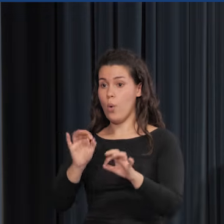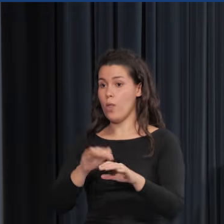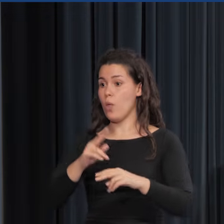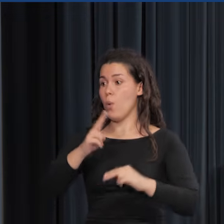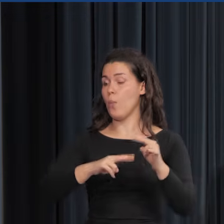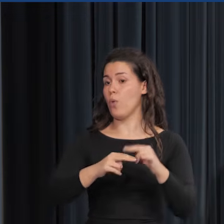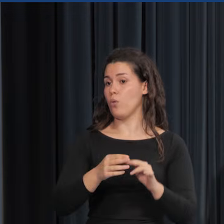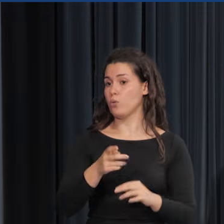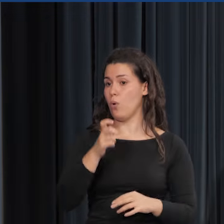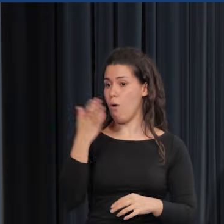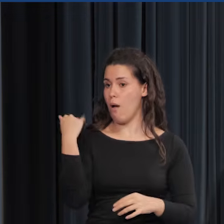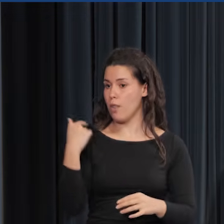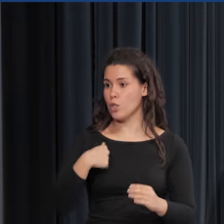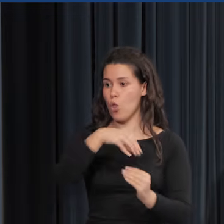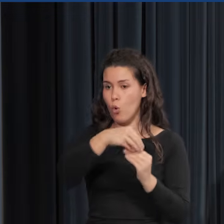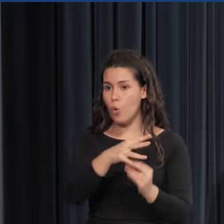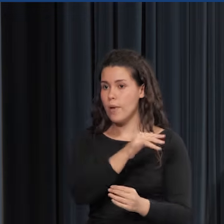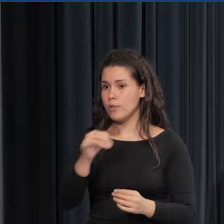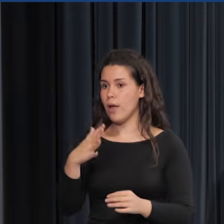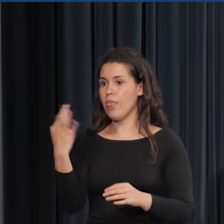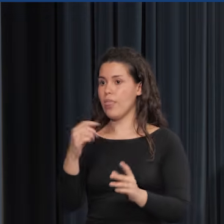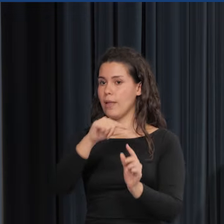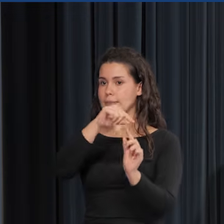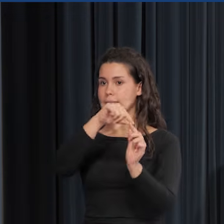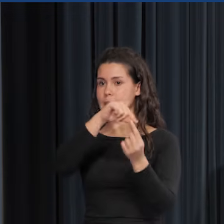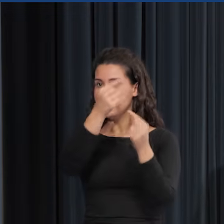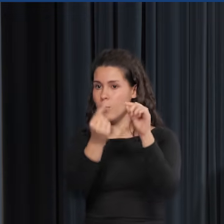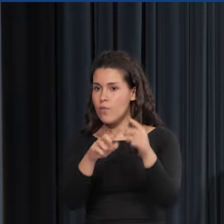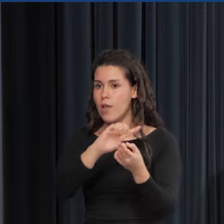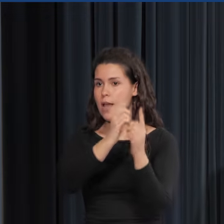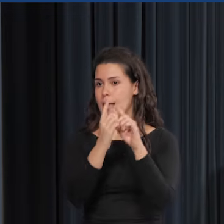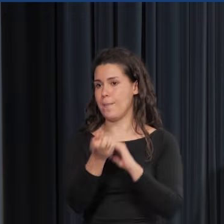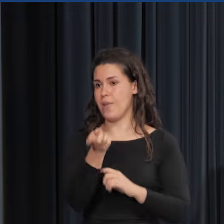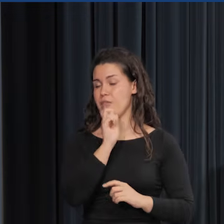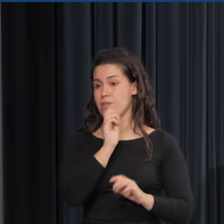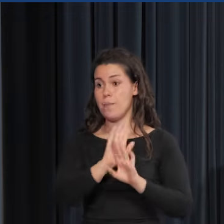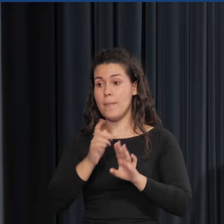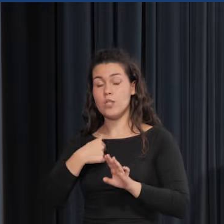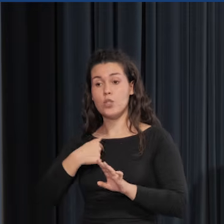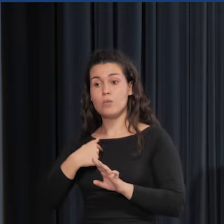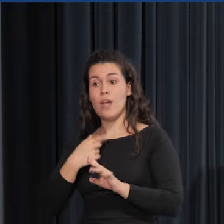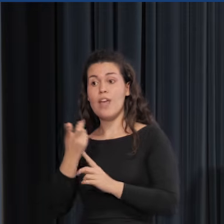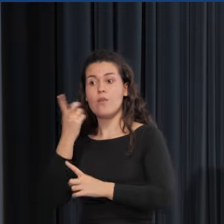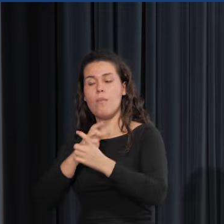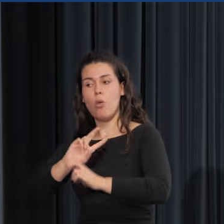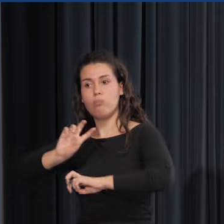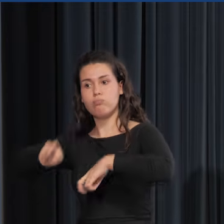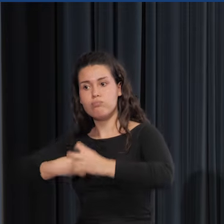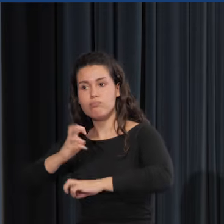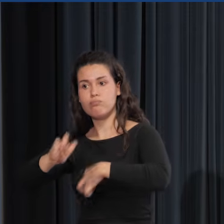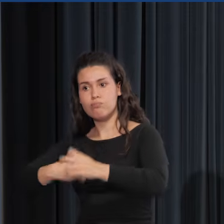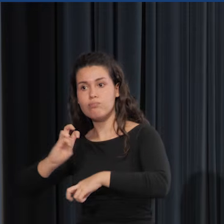yo tengo el documento y modificarlo es complejo. En este caso, la información la voy actualizando de tal manera que todo el mundo tenga